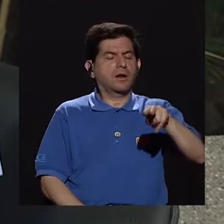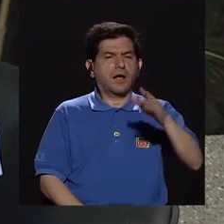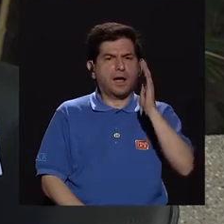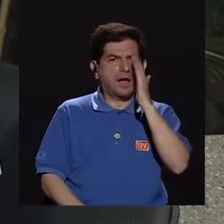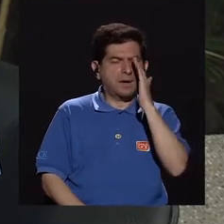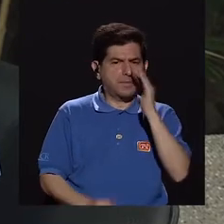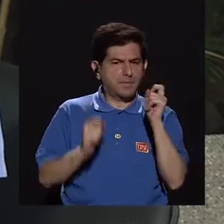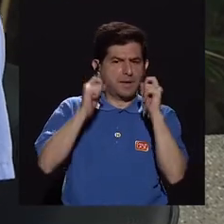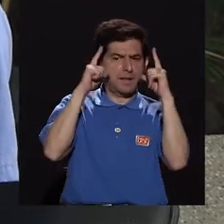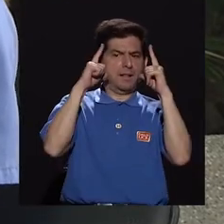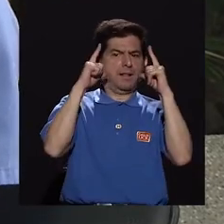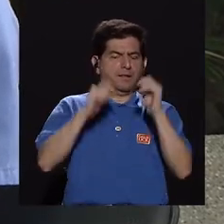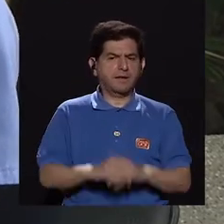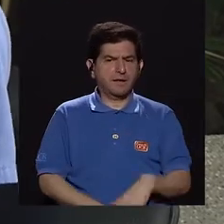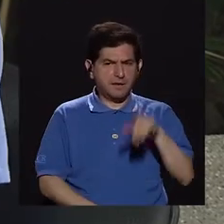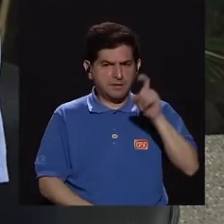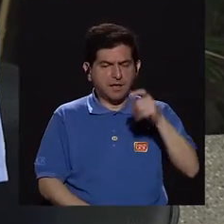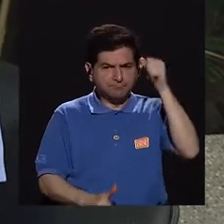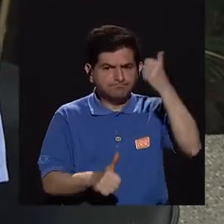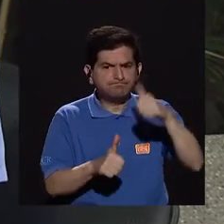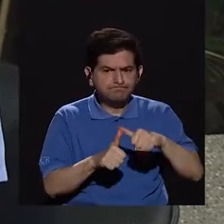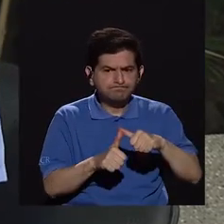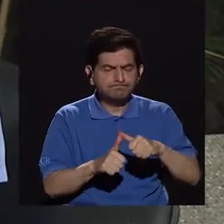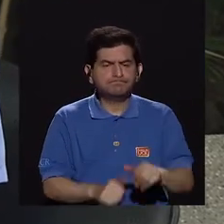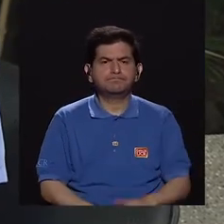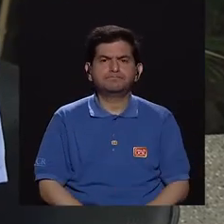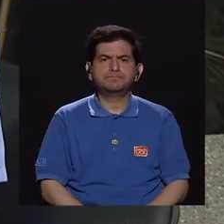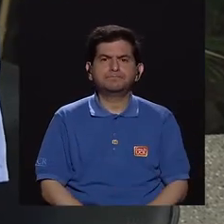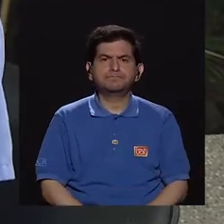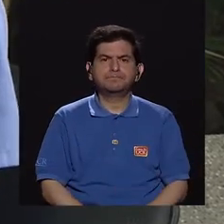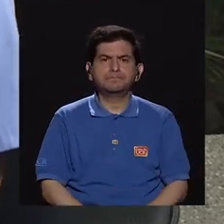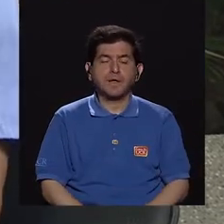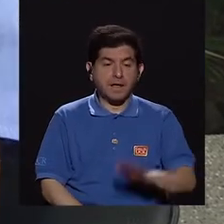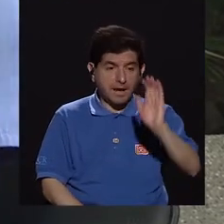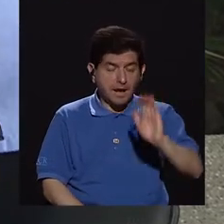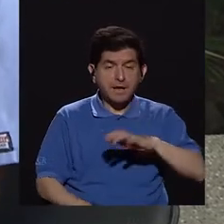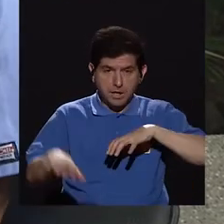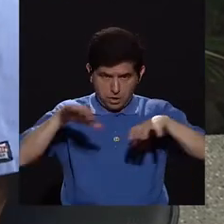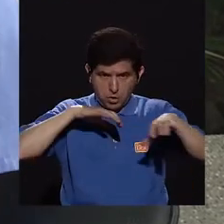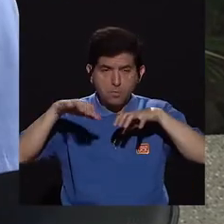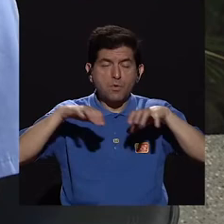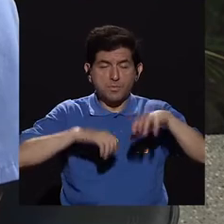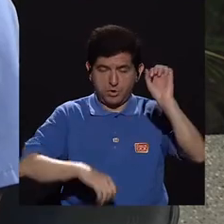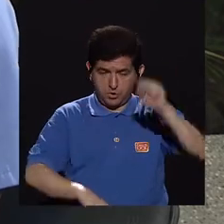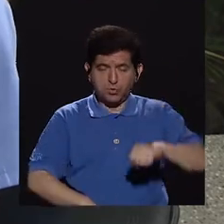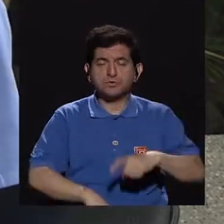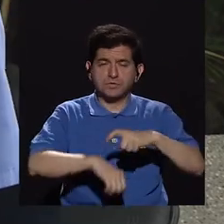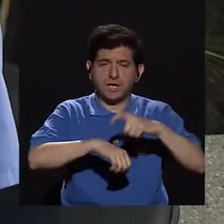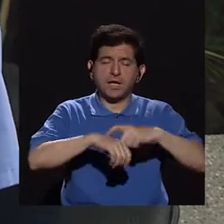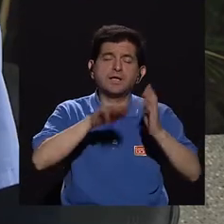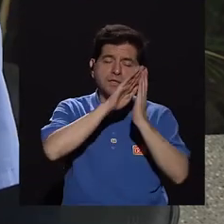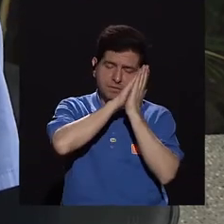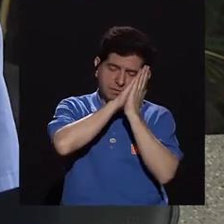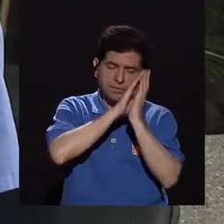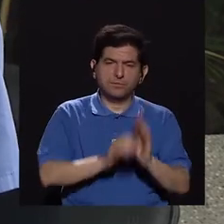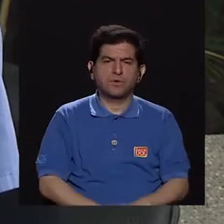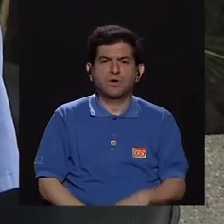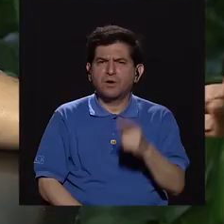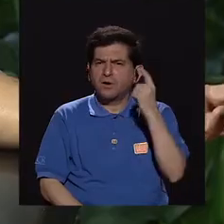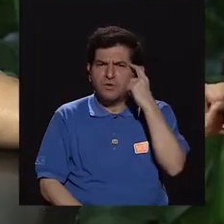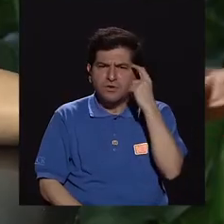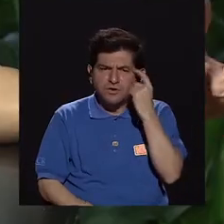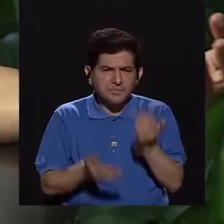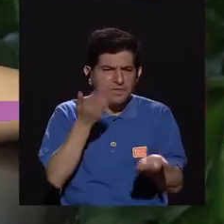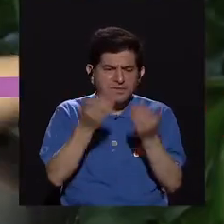alerta que la mamá debe tomar en consideración. El niño debe moverse durante el sueño, inclusive. Sí, no